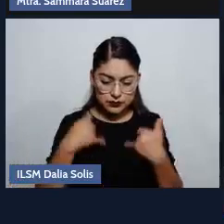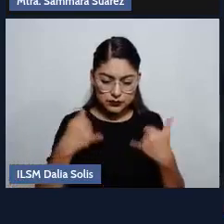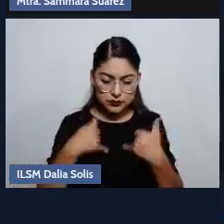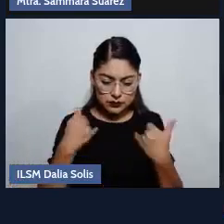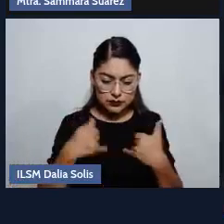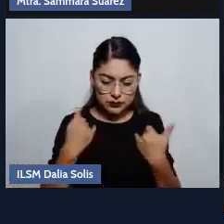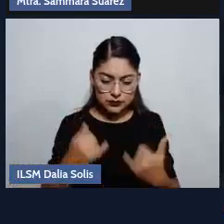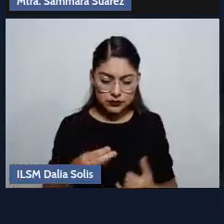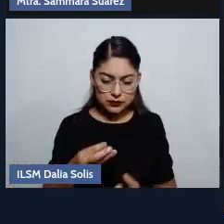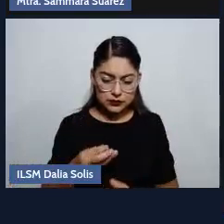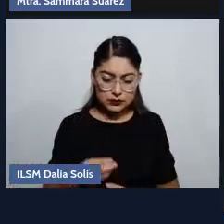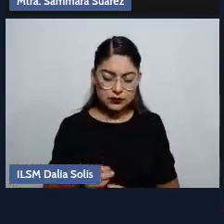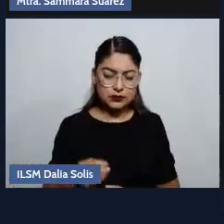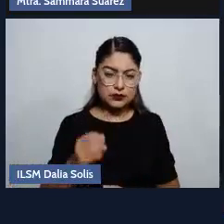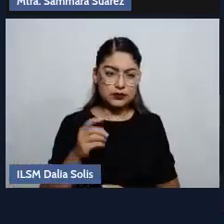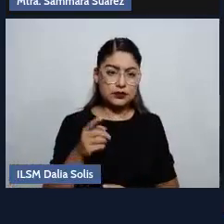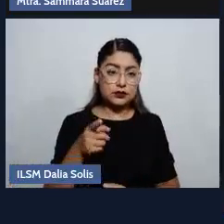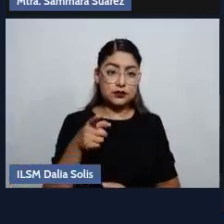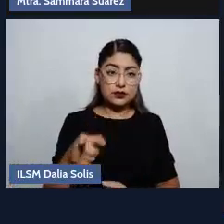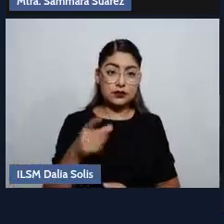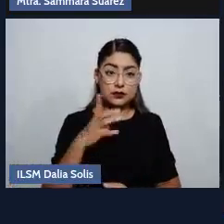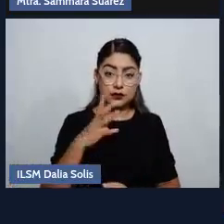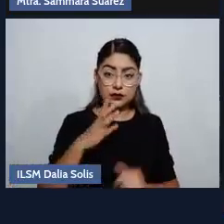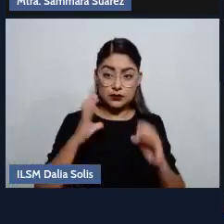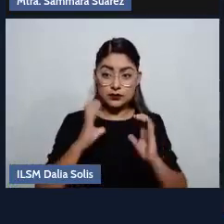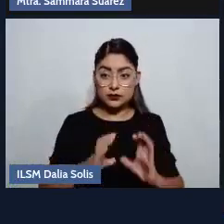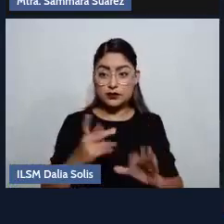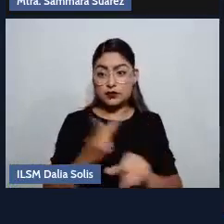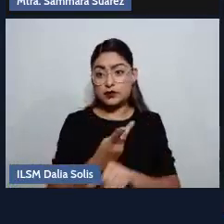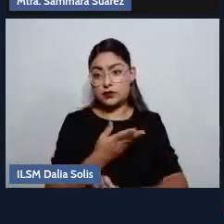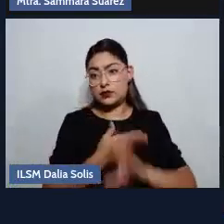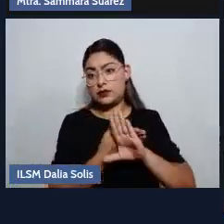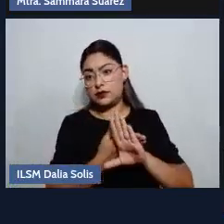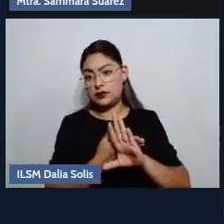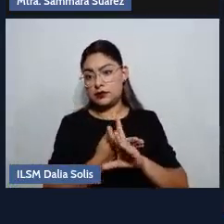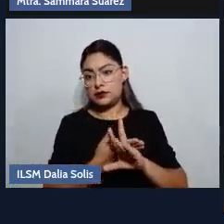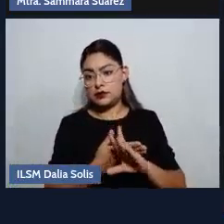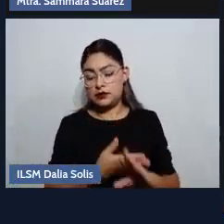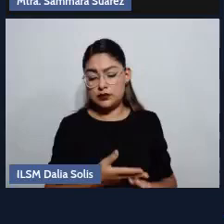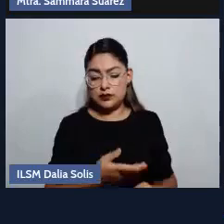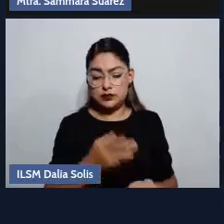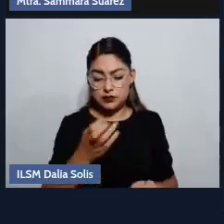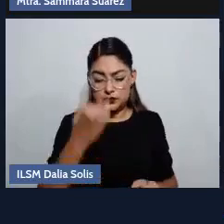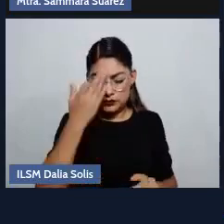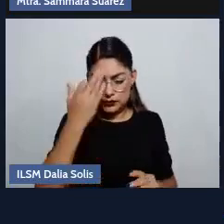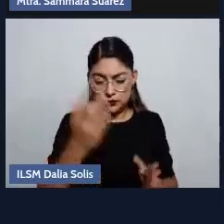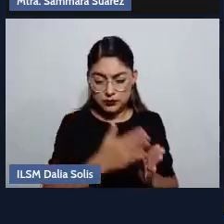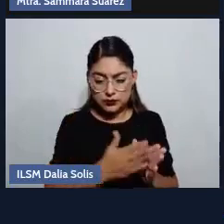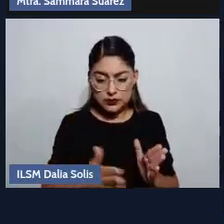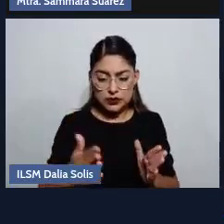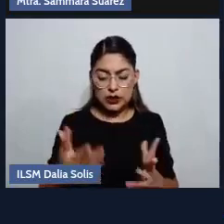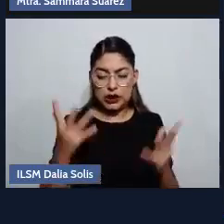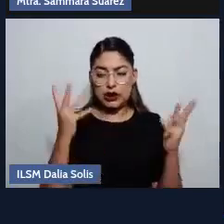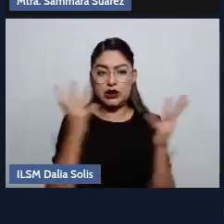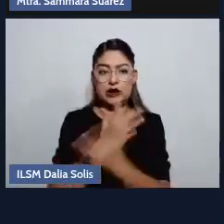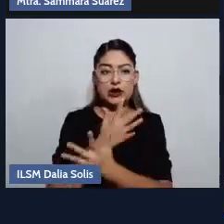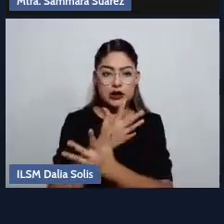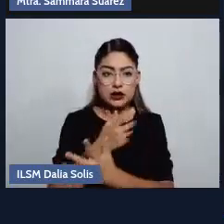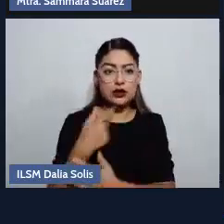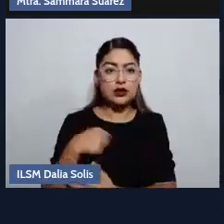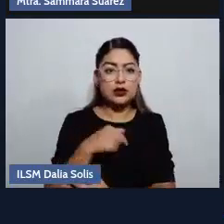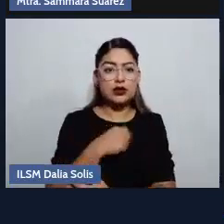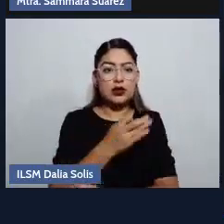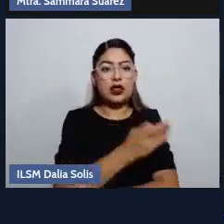final el cuerpo nos cobra una factura, y en ese tiempo es cuando ya caemos en esa parte